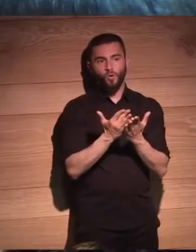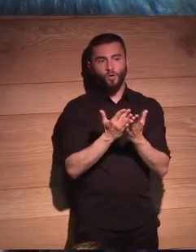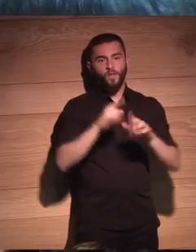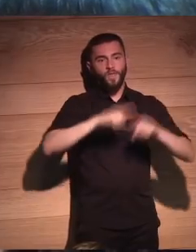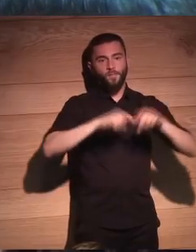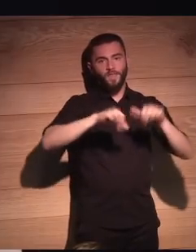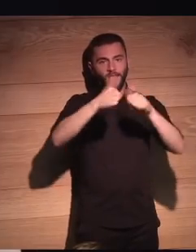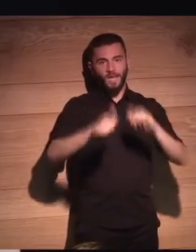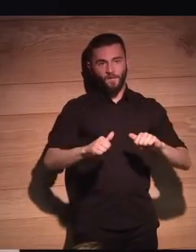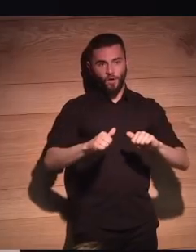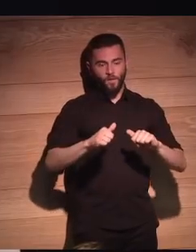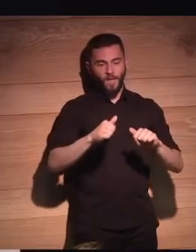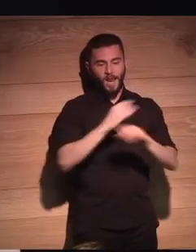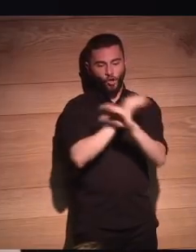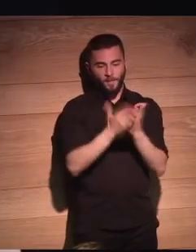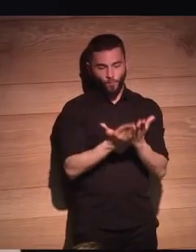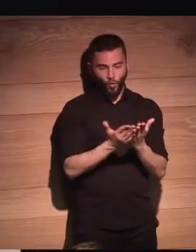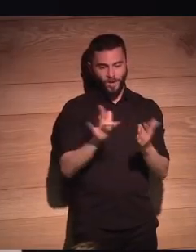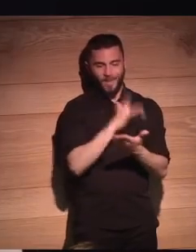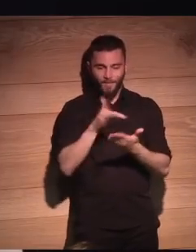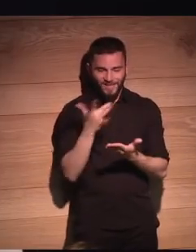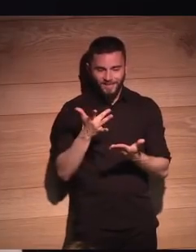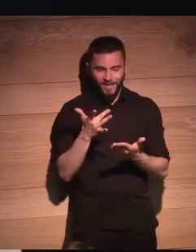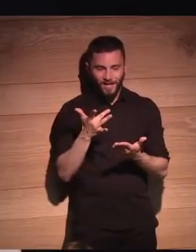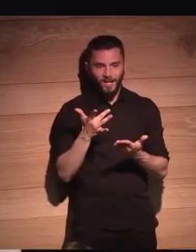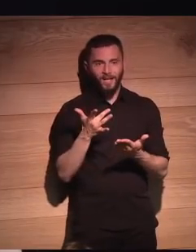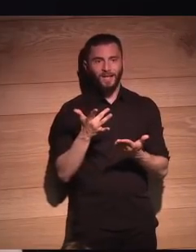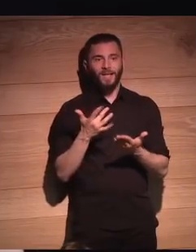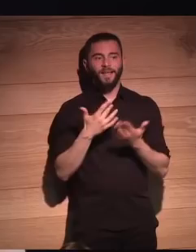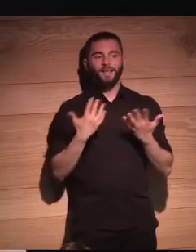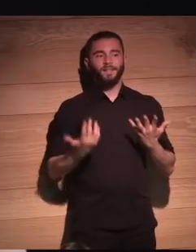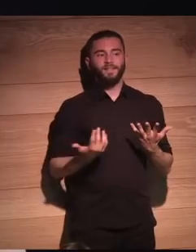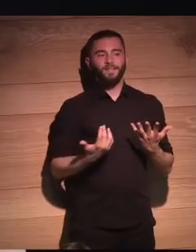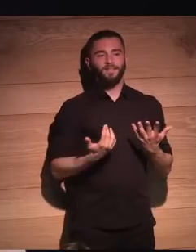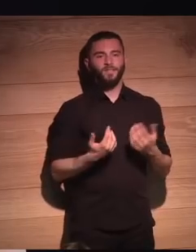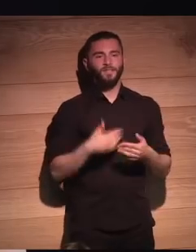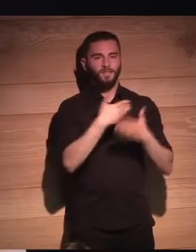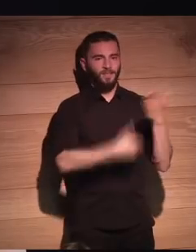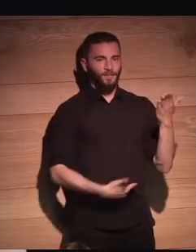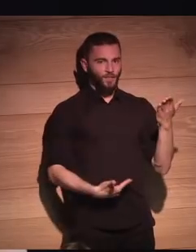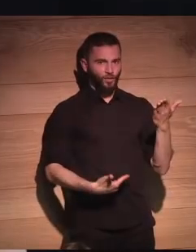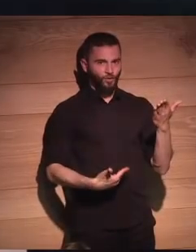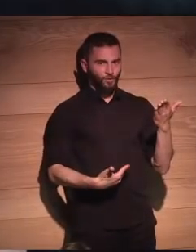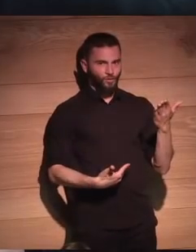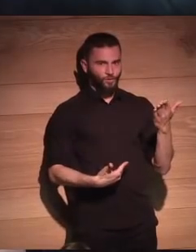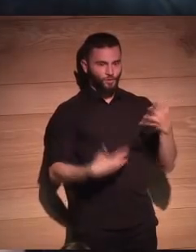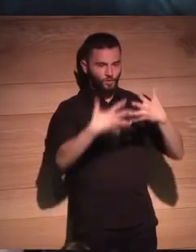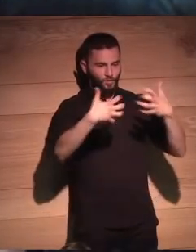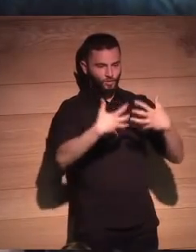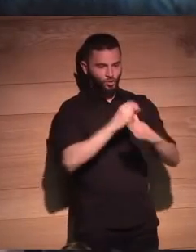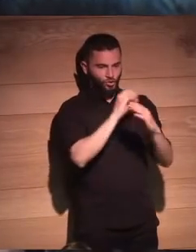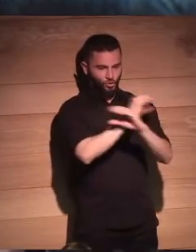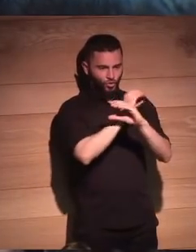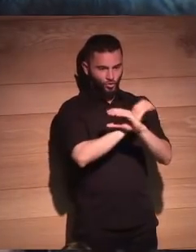formato, al comic book, a la revista. No hay que seguir en los periódicos las tiras cómicas, los